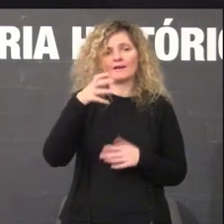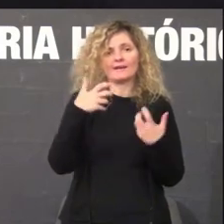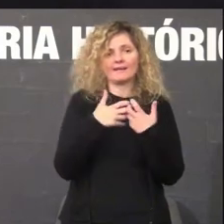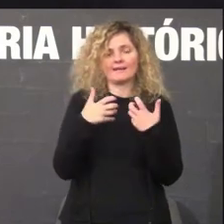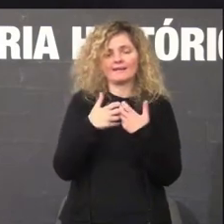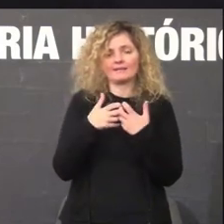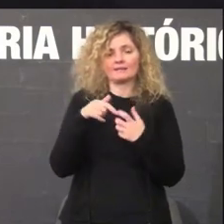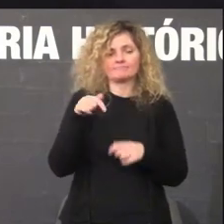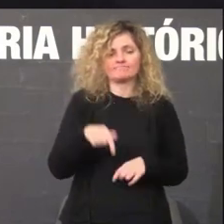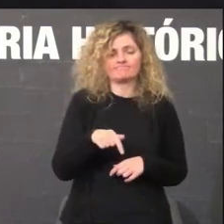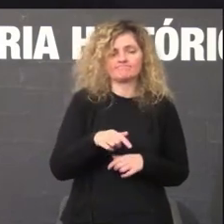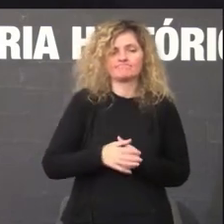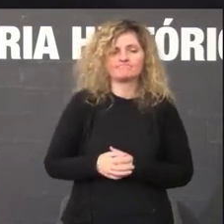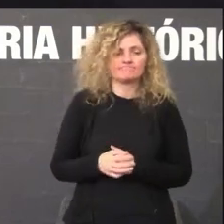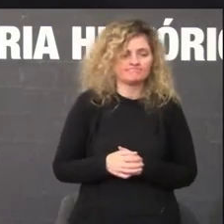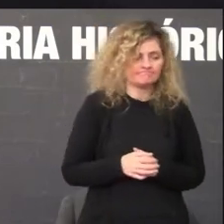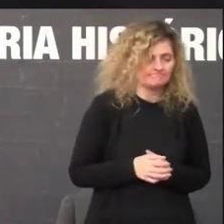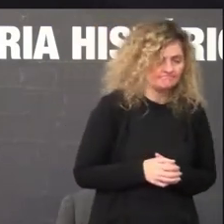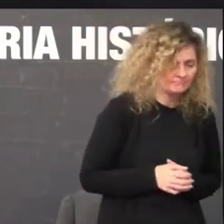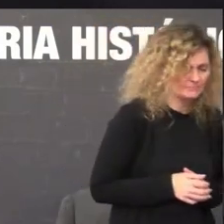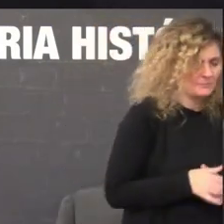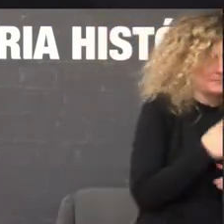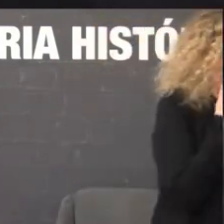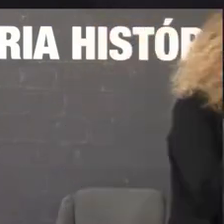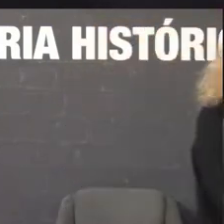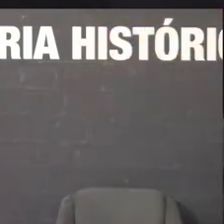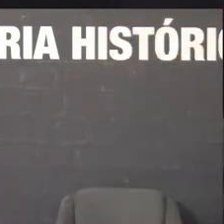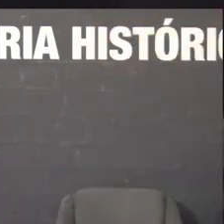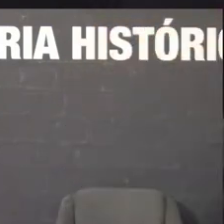en esa operación y